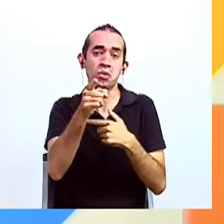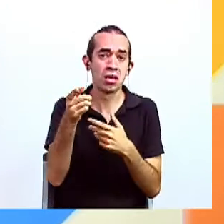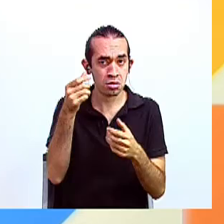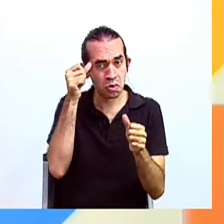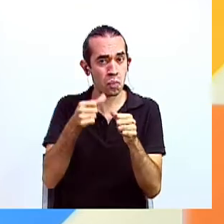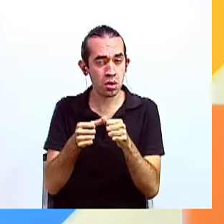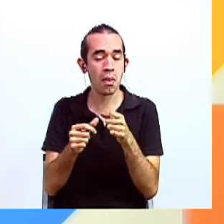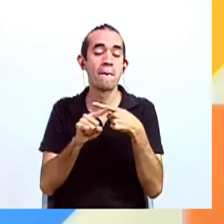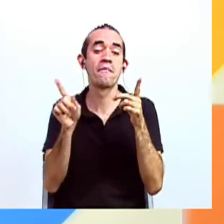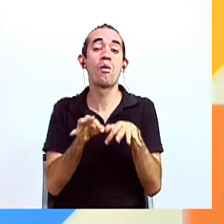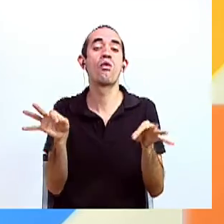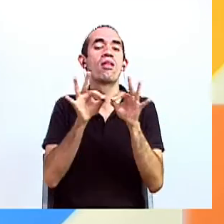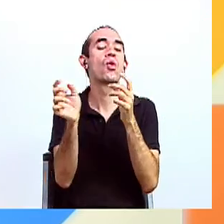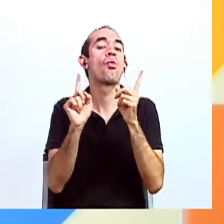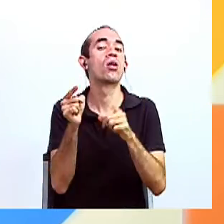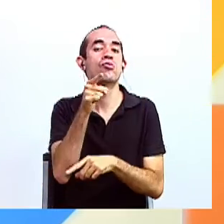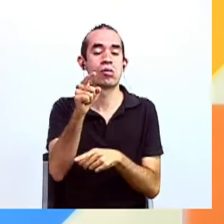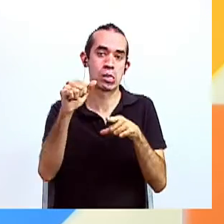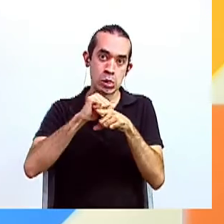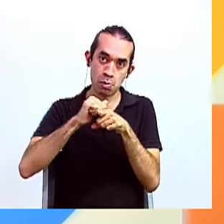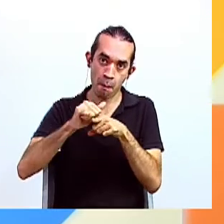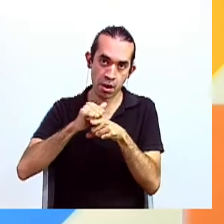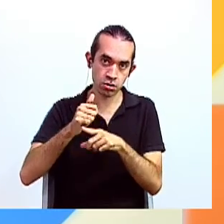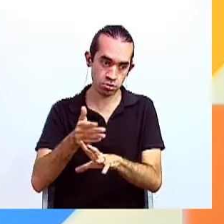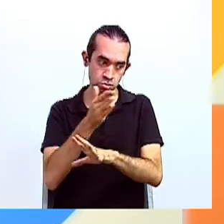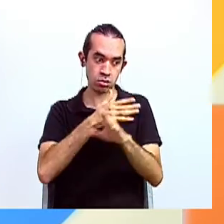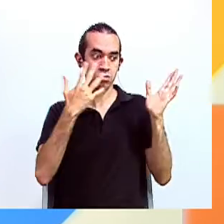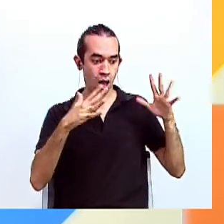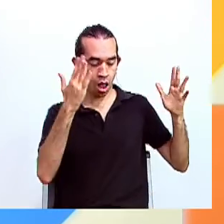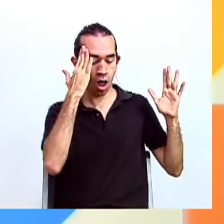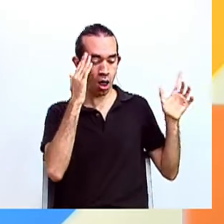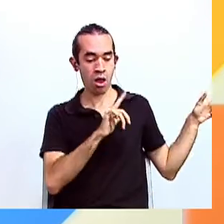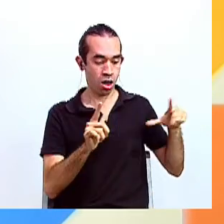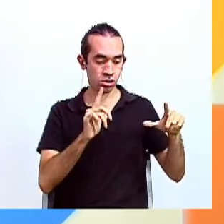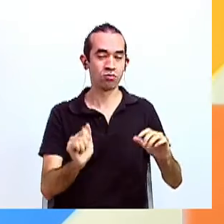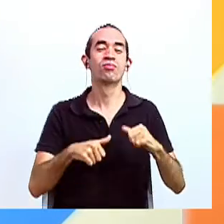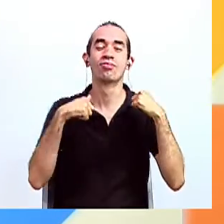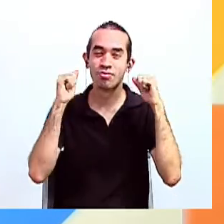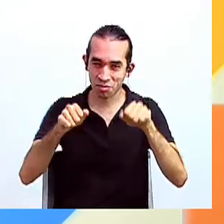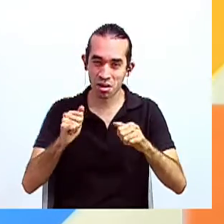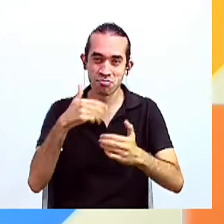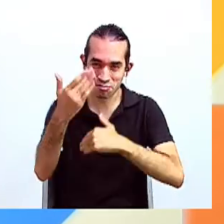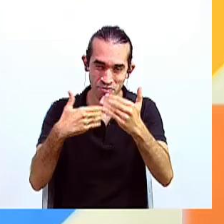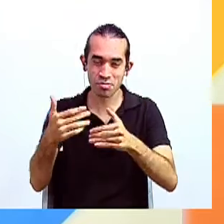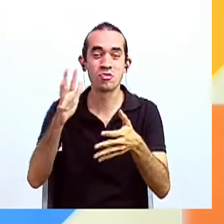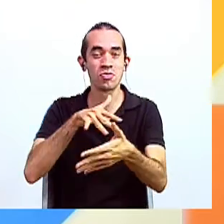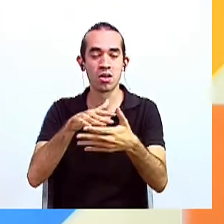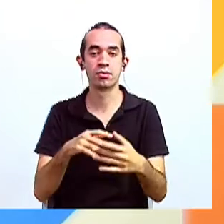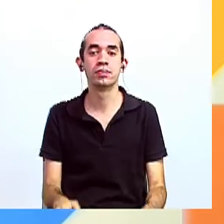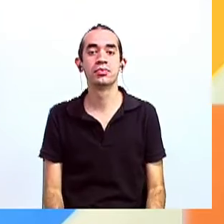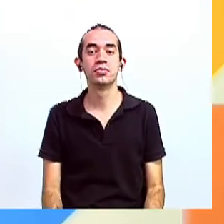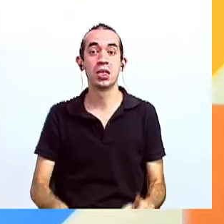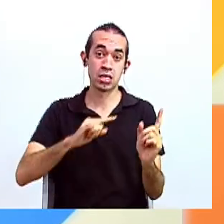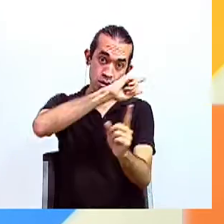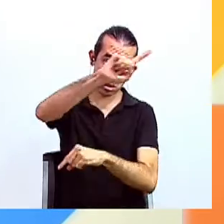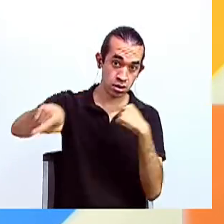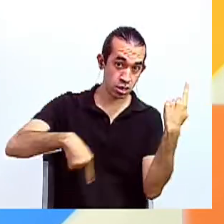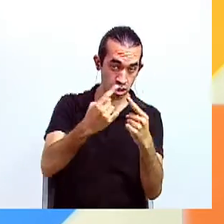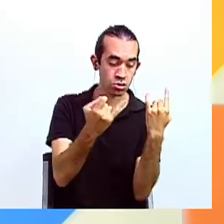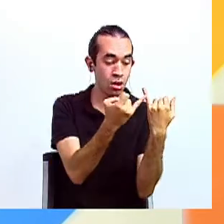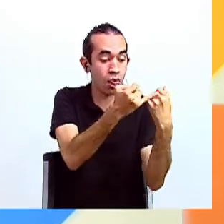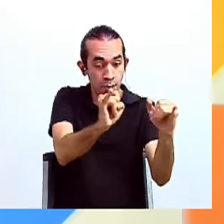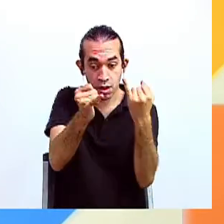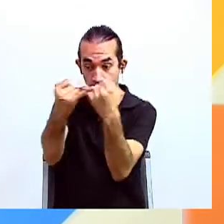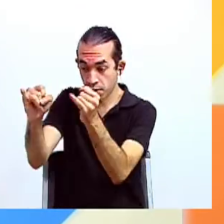siempre repasarlos antes de iniciar el estudio de este tema. Los ciclos no suceden de forma aislada. No veremos